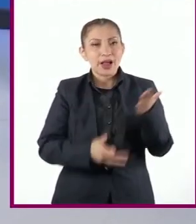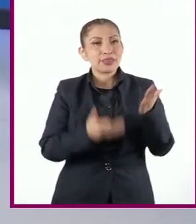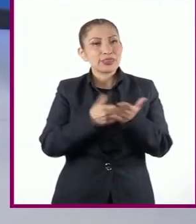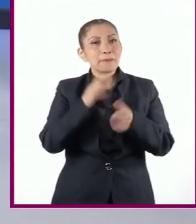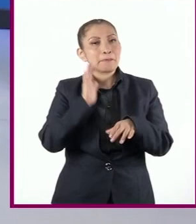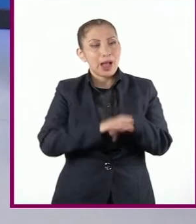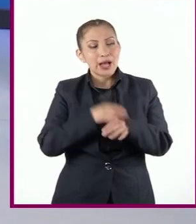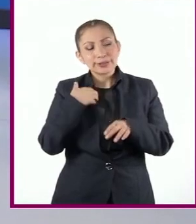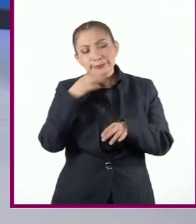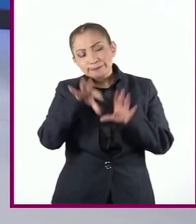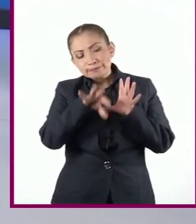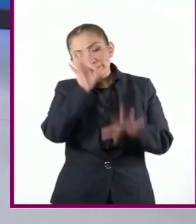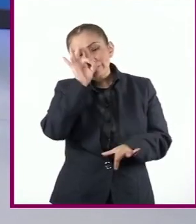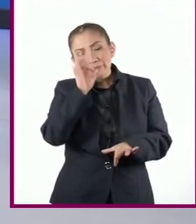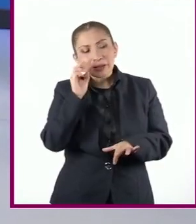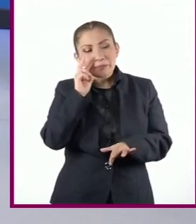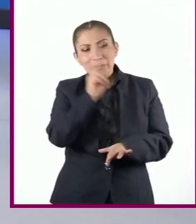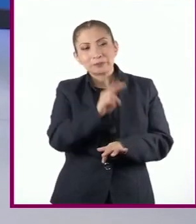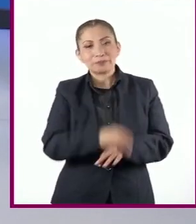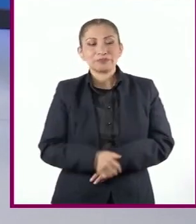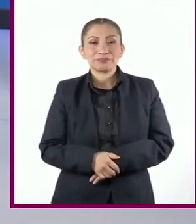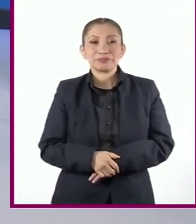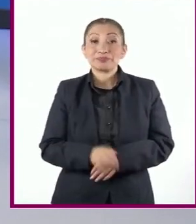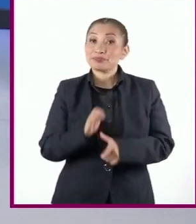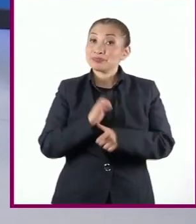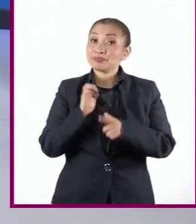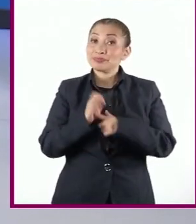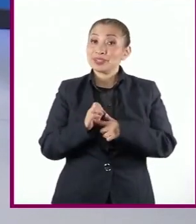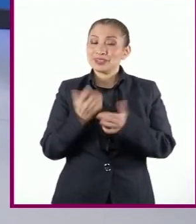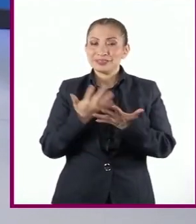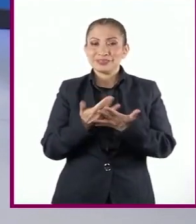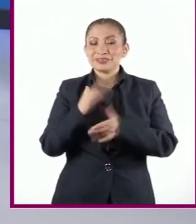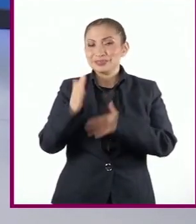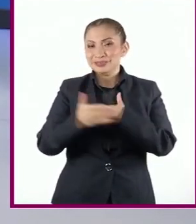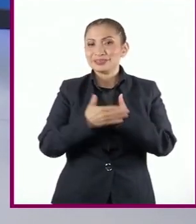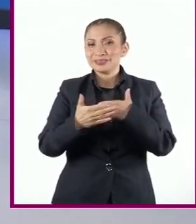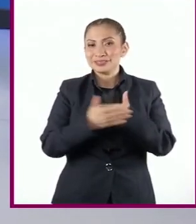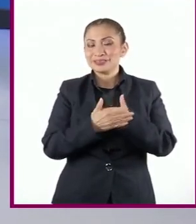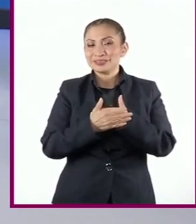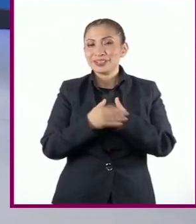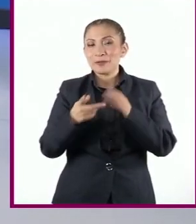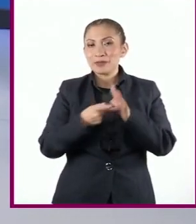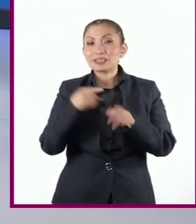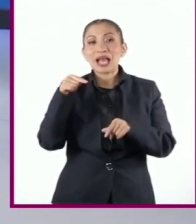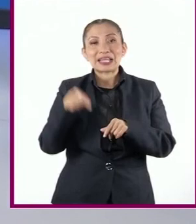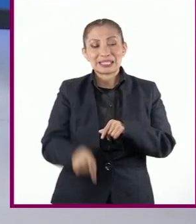explorar y descubrir. Así que los esperamos en la próxima